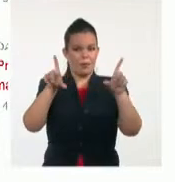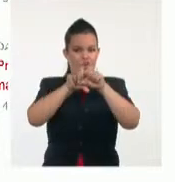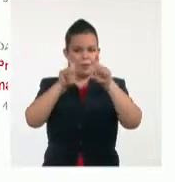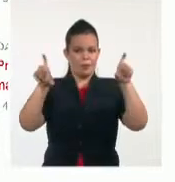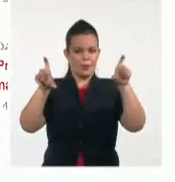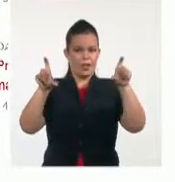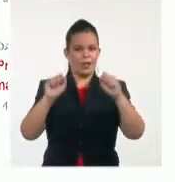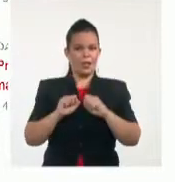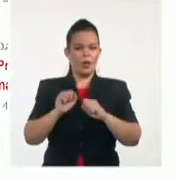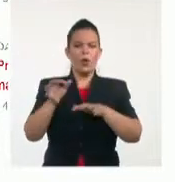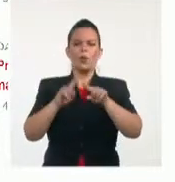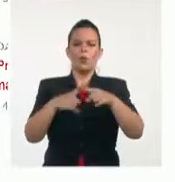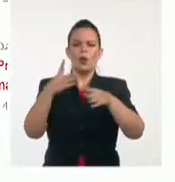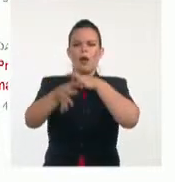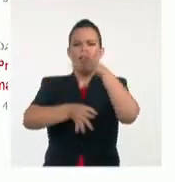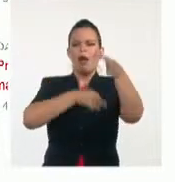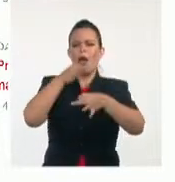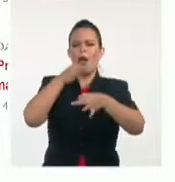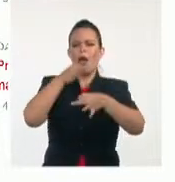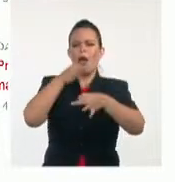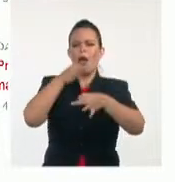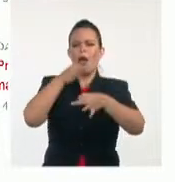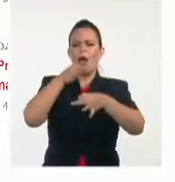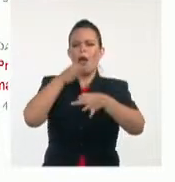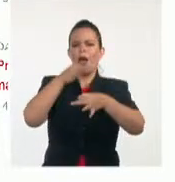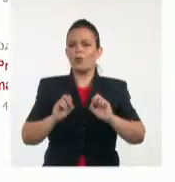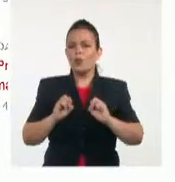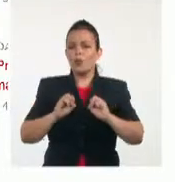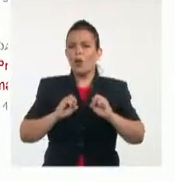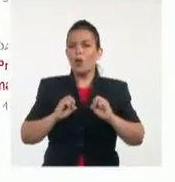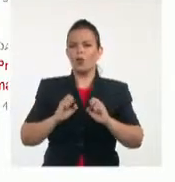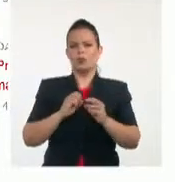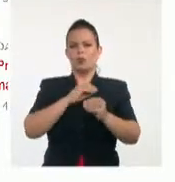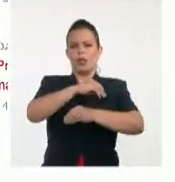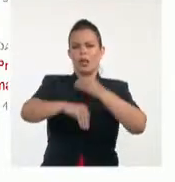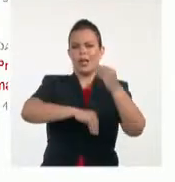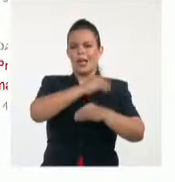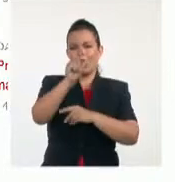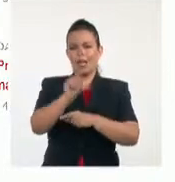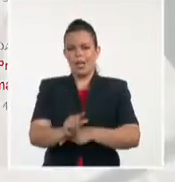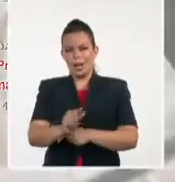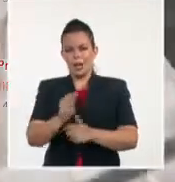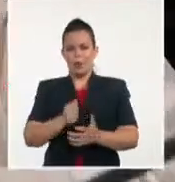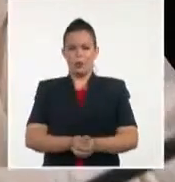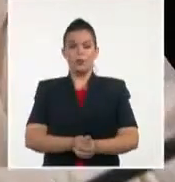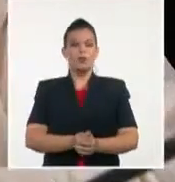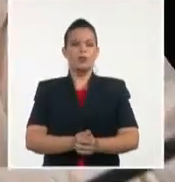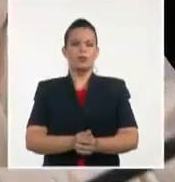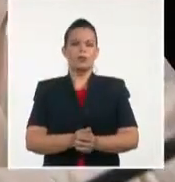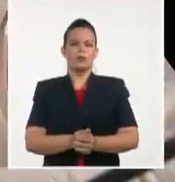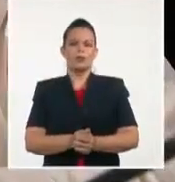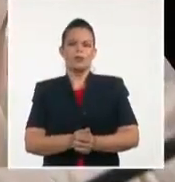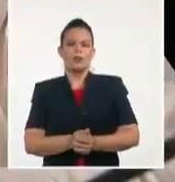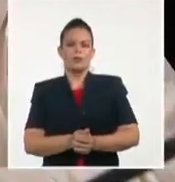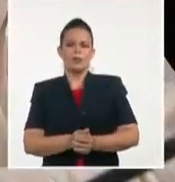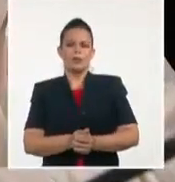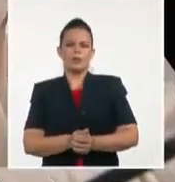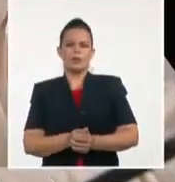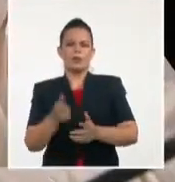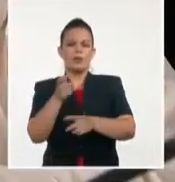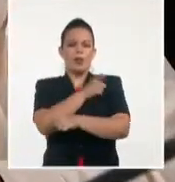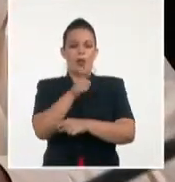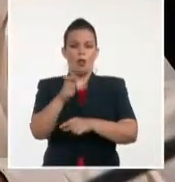del relevo generacional y la gestión de la ciencia y la tecnología. Recordemos también que el profesor Néstor del Prado, además